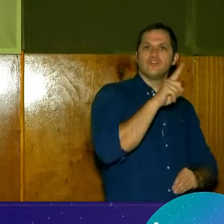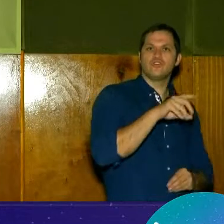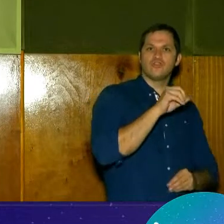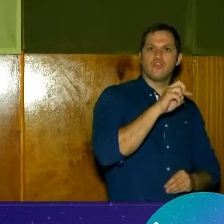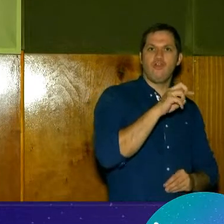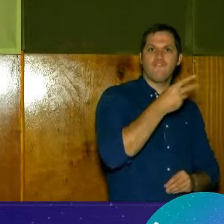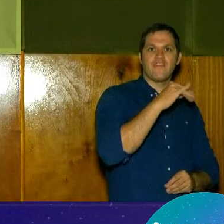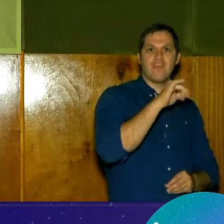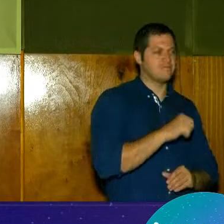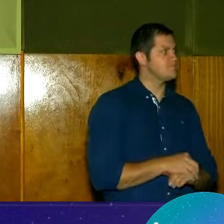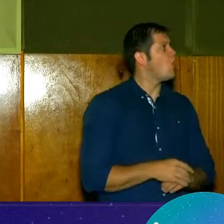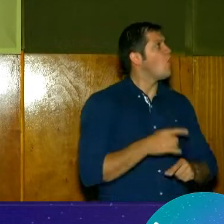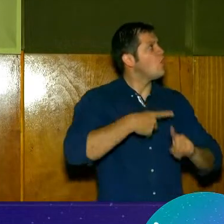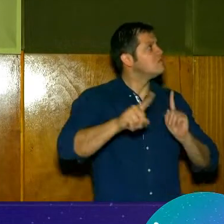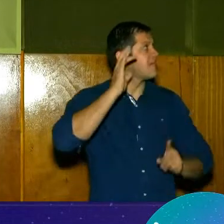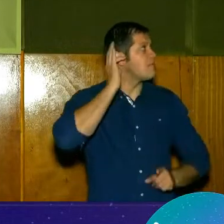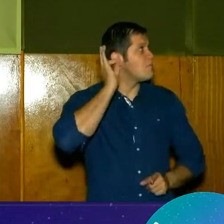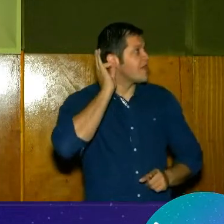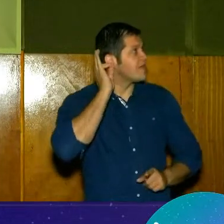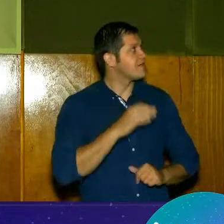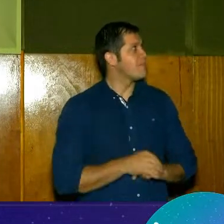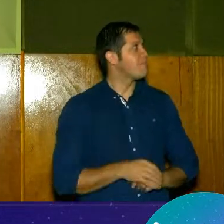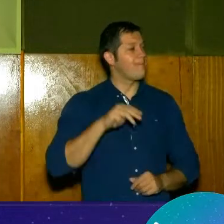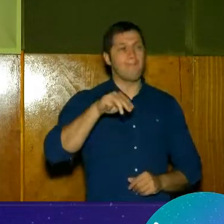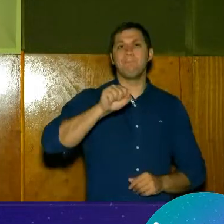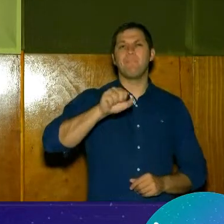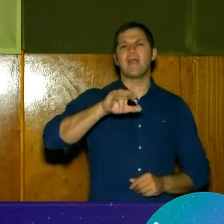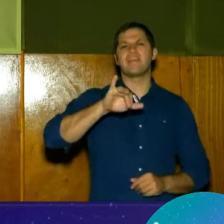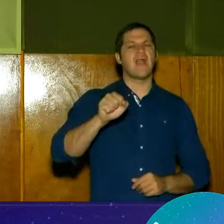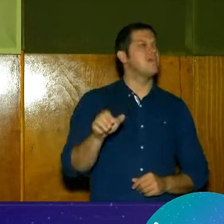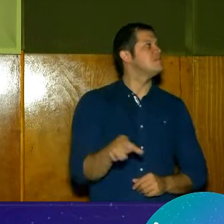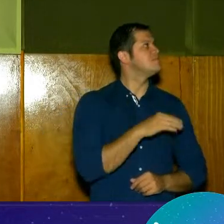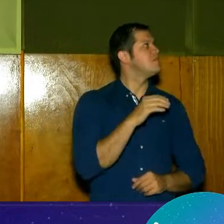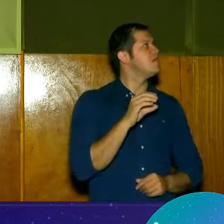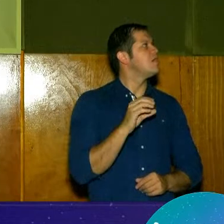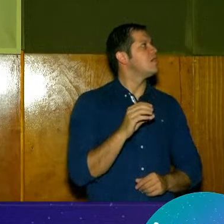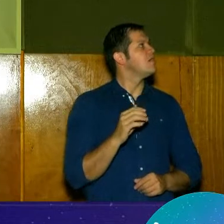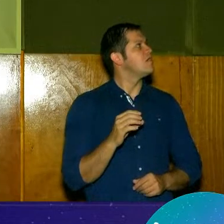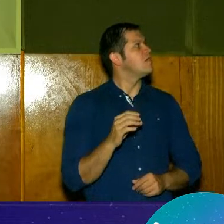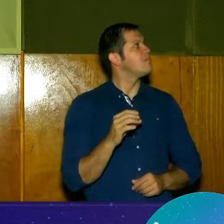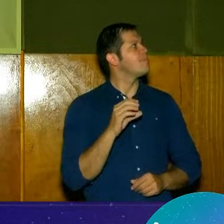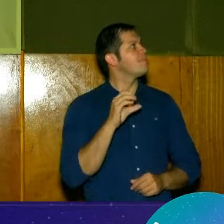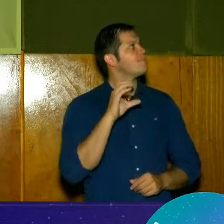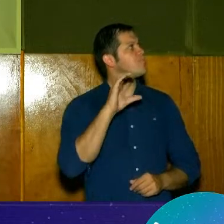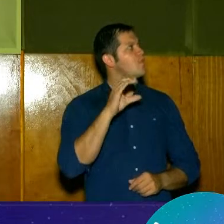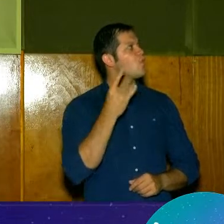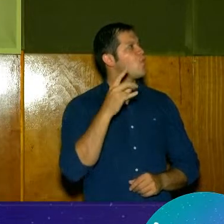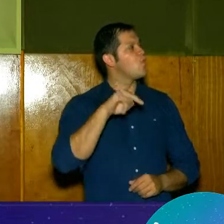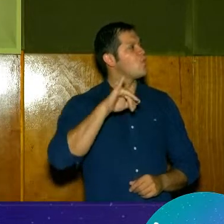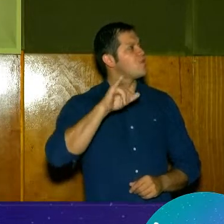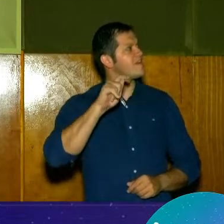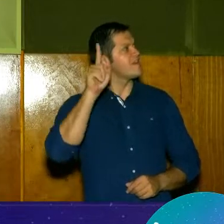fueron claves para eso y después tenemos a maría cunita maría